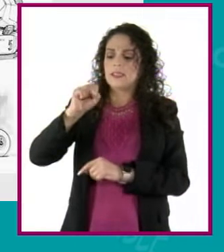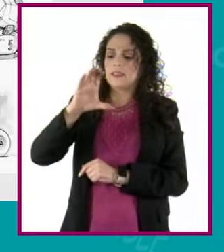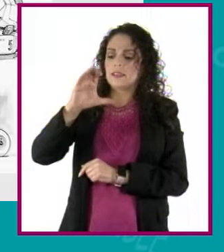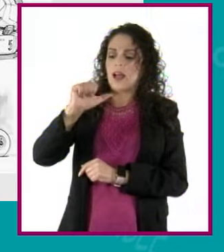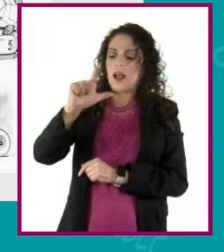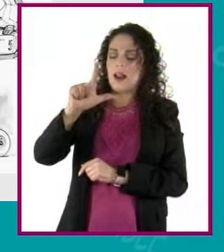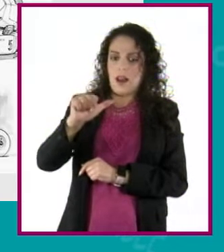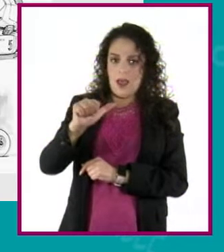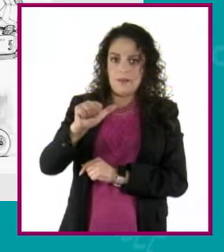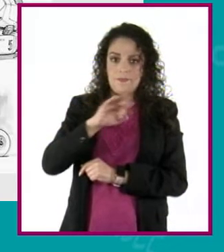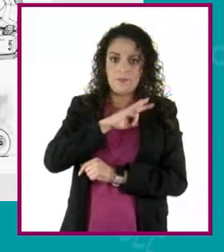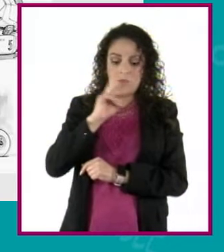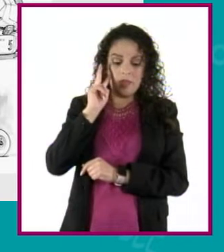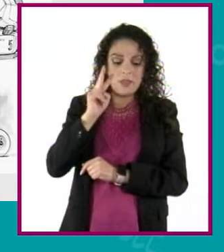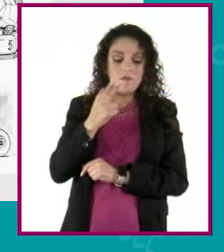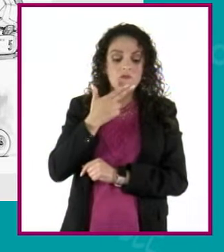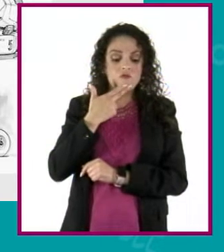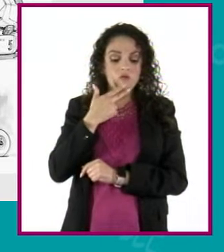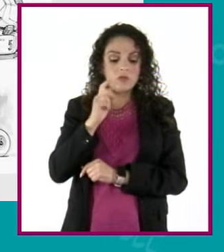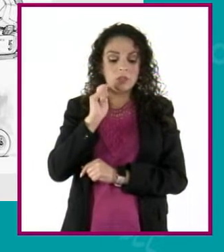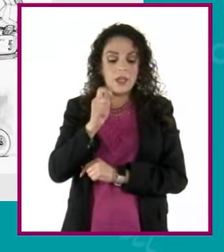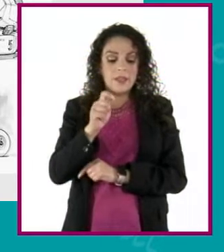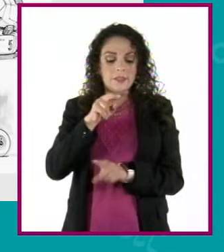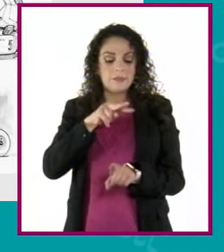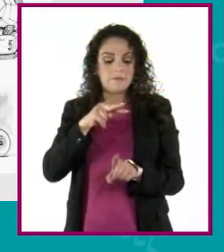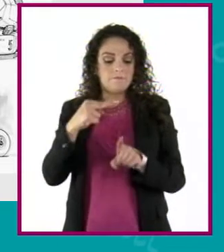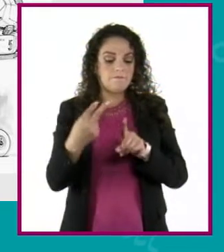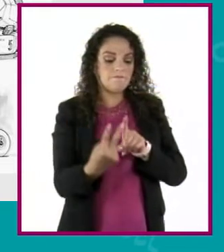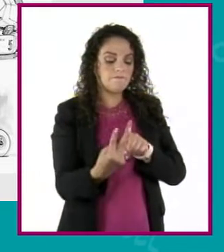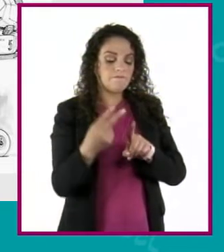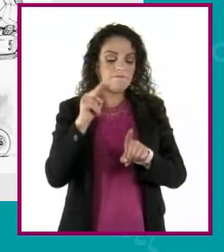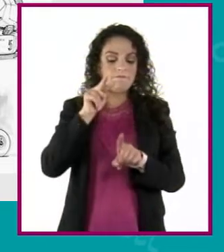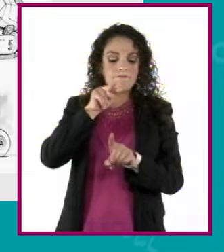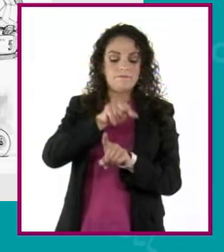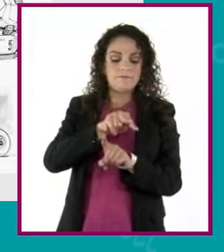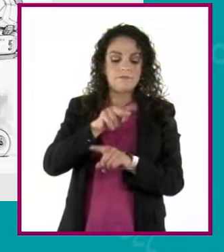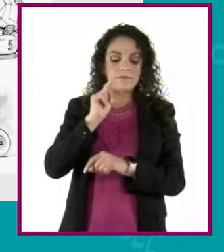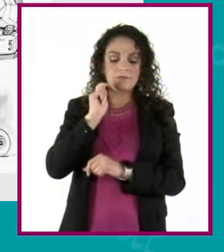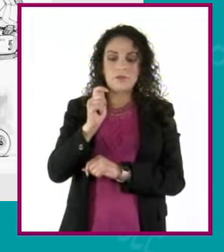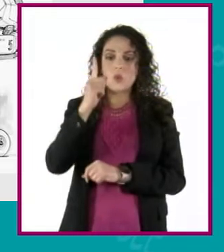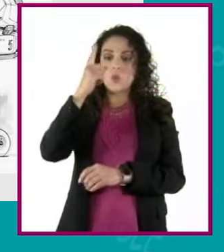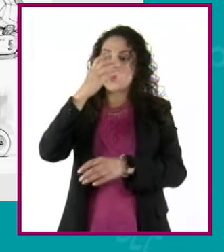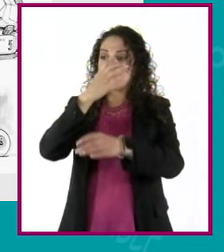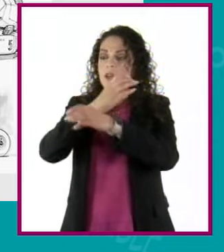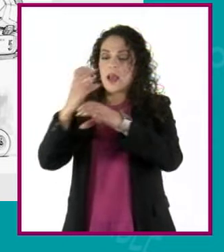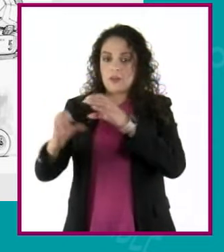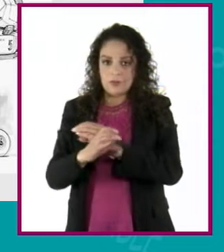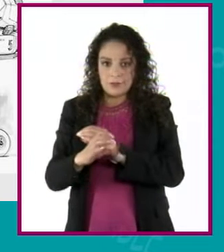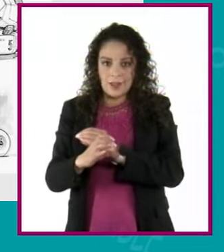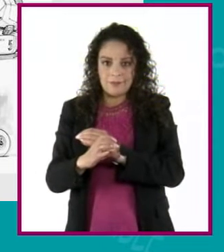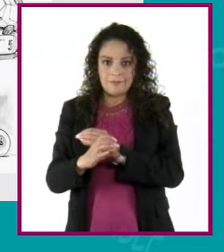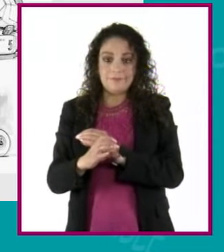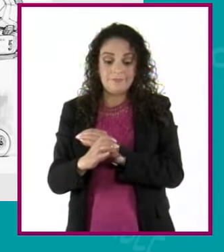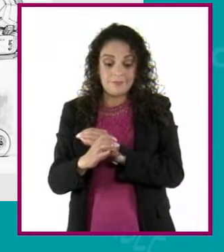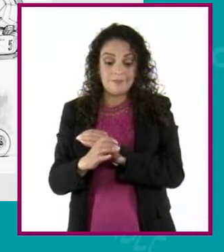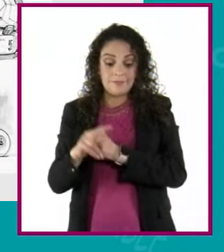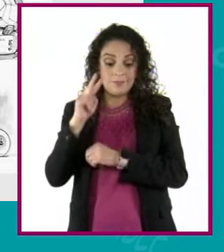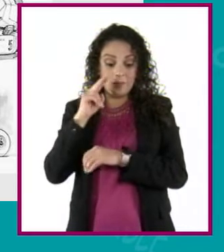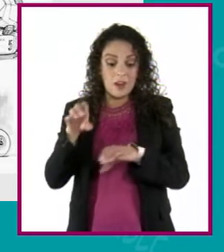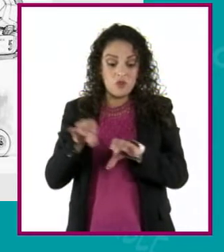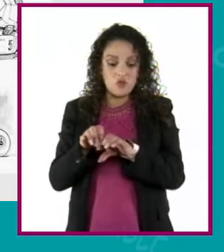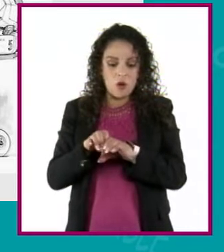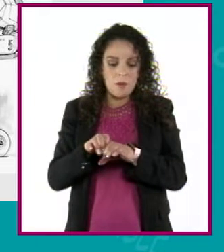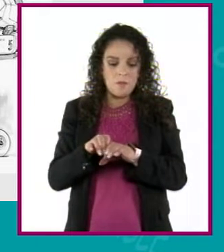podemos ver el uso de la perspectiva en un objeto, ¿no? Entonces vemos cómo se dirigen esas